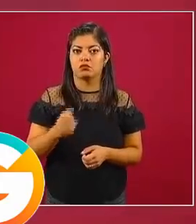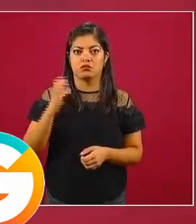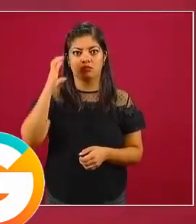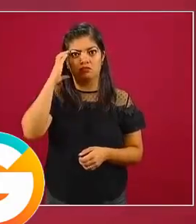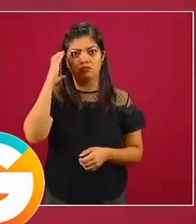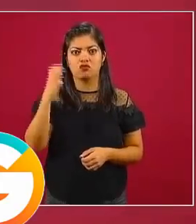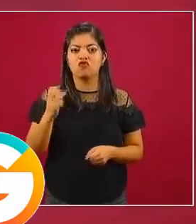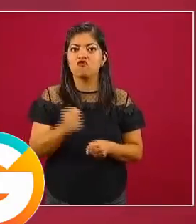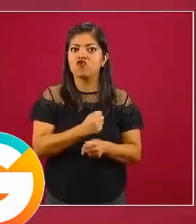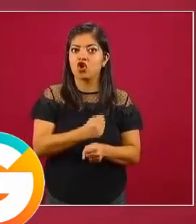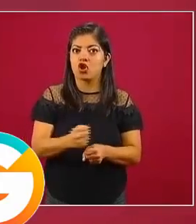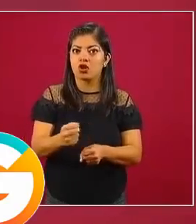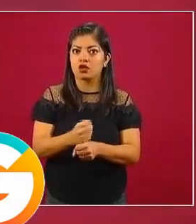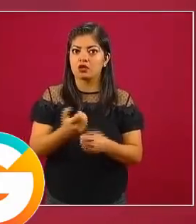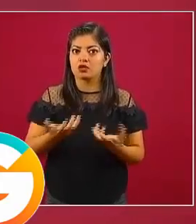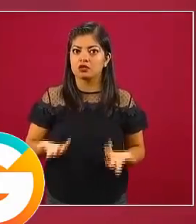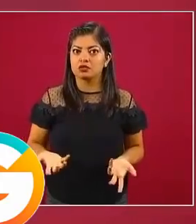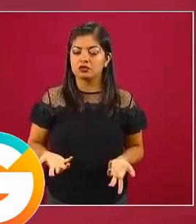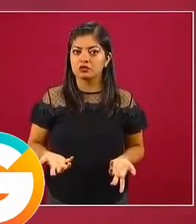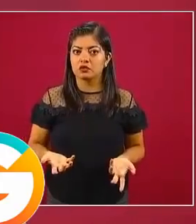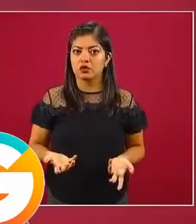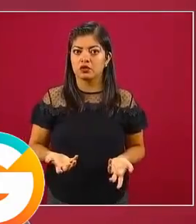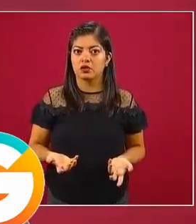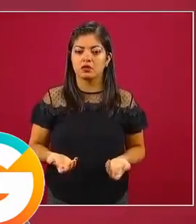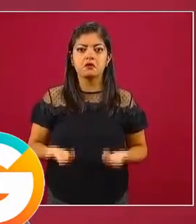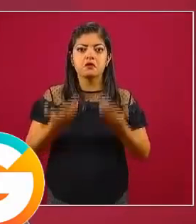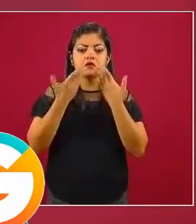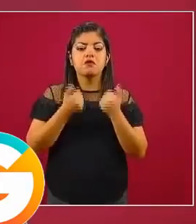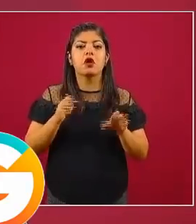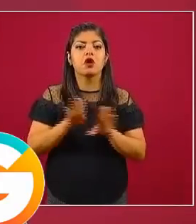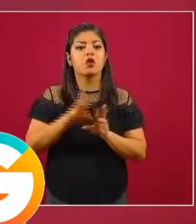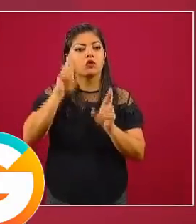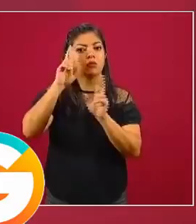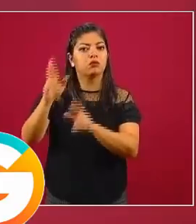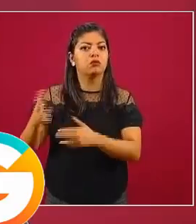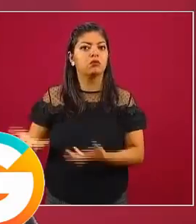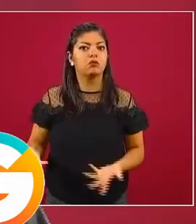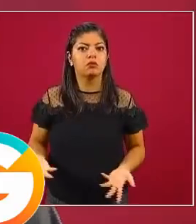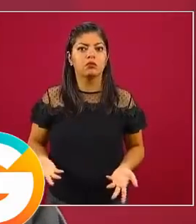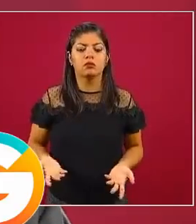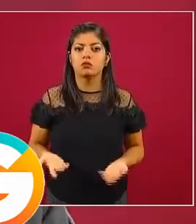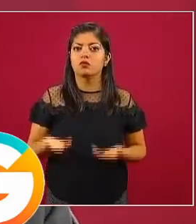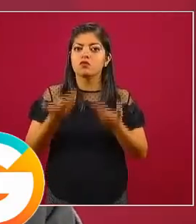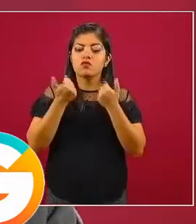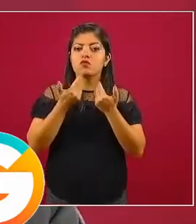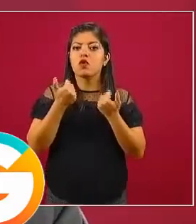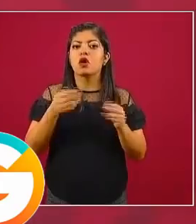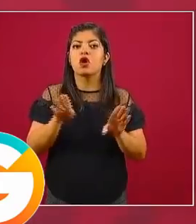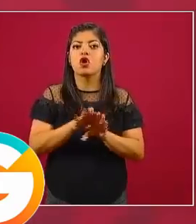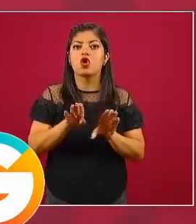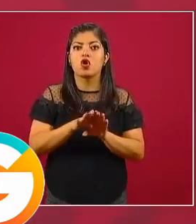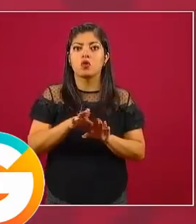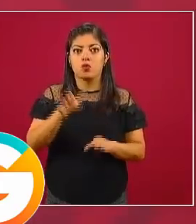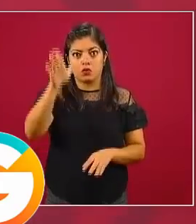Entonces ya no hay impunidad y no hay acuerdo de